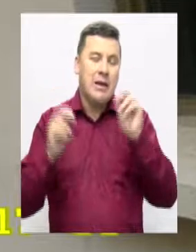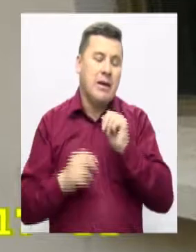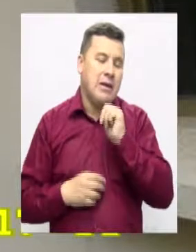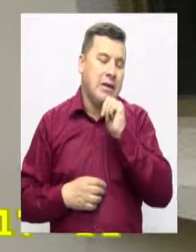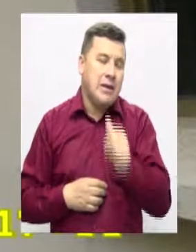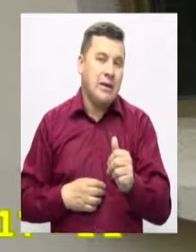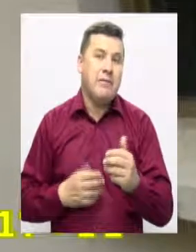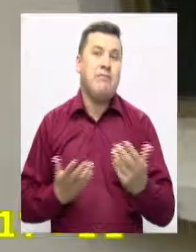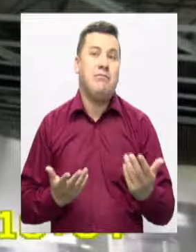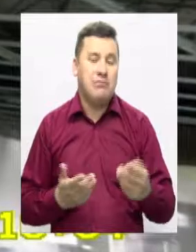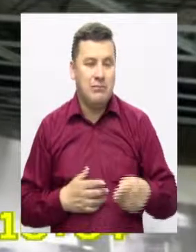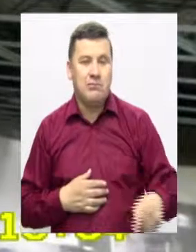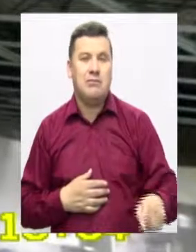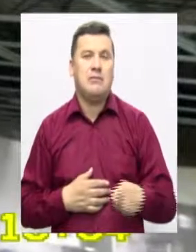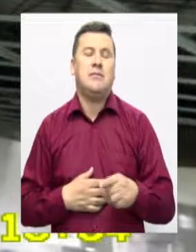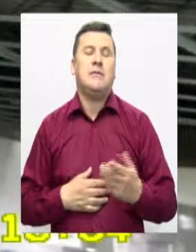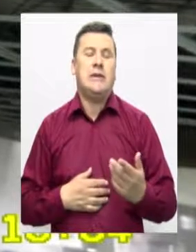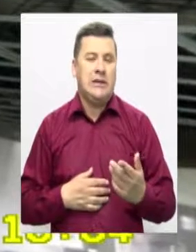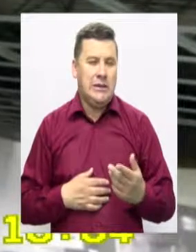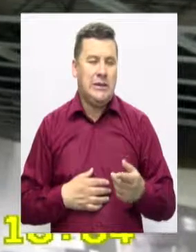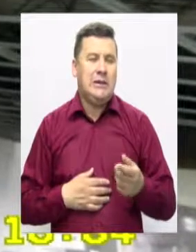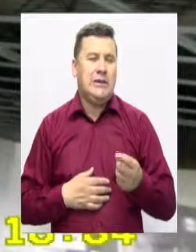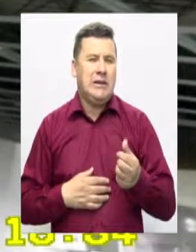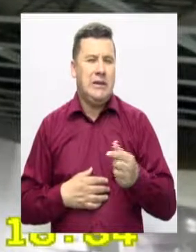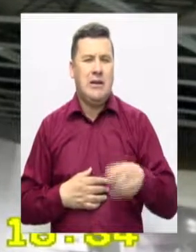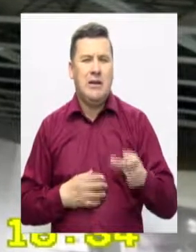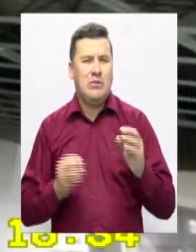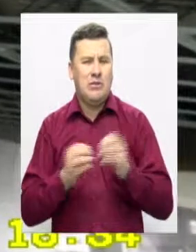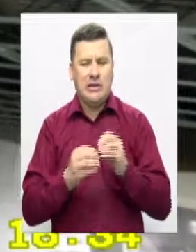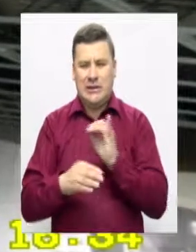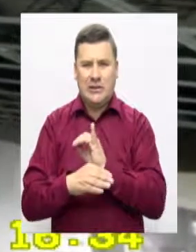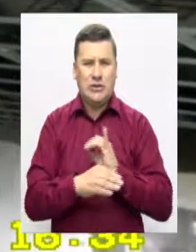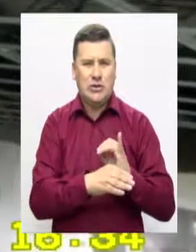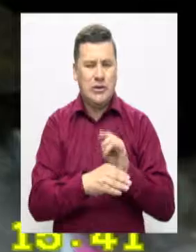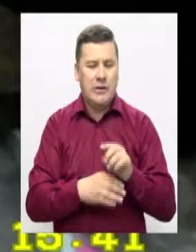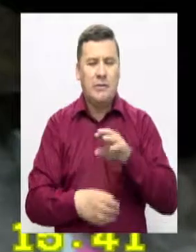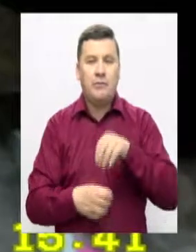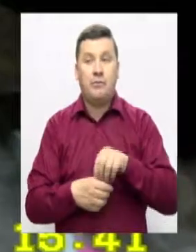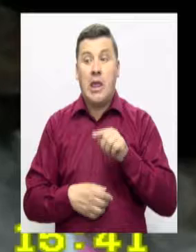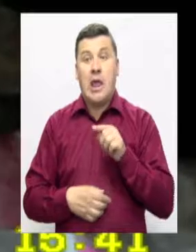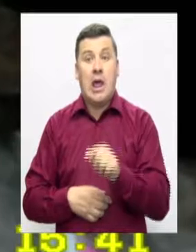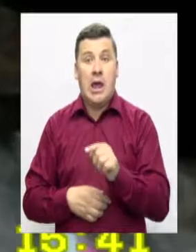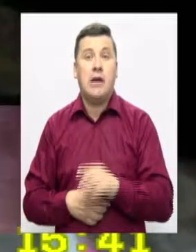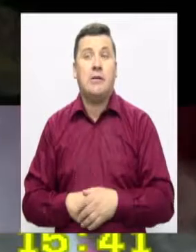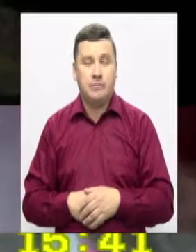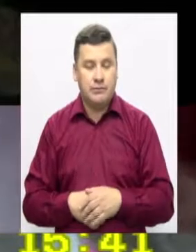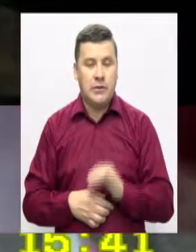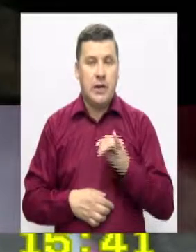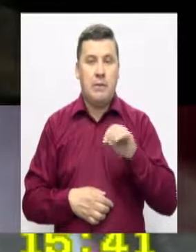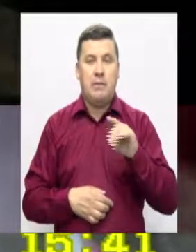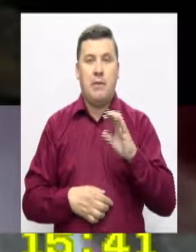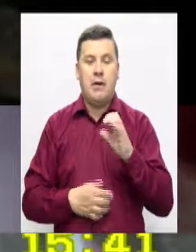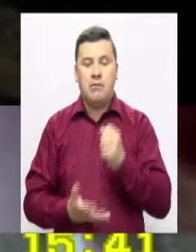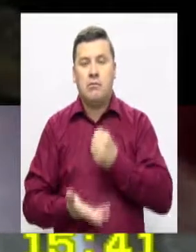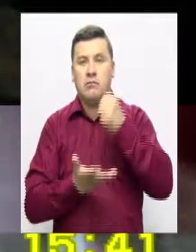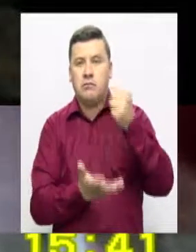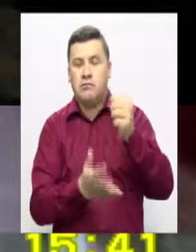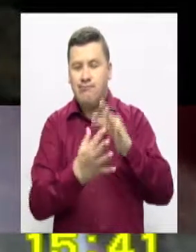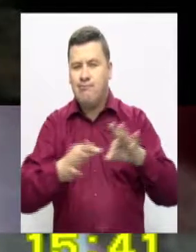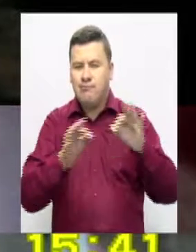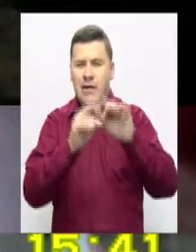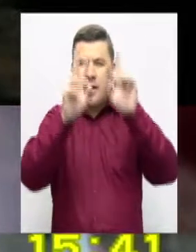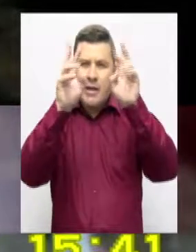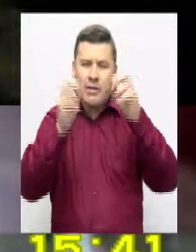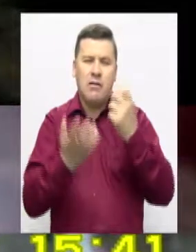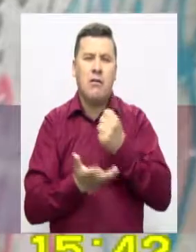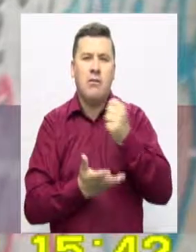pero ahí tienen parte muchas instituciones. Aquí, el USPEC asignó recursos para priorizar